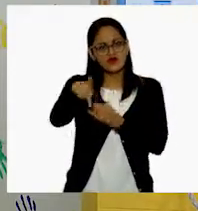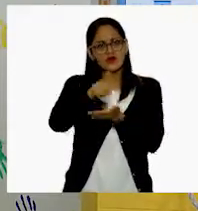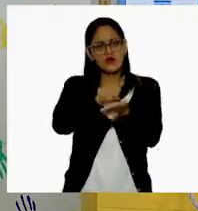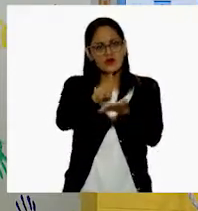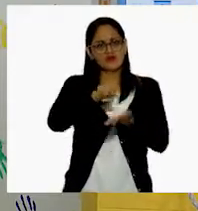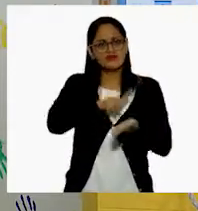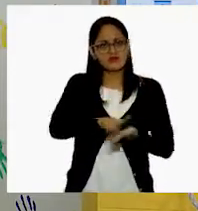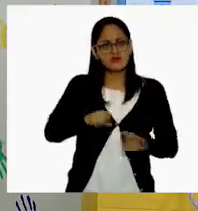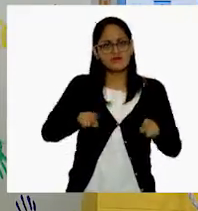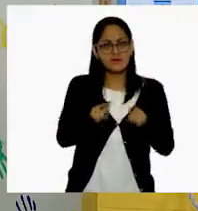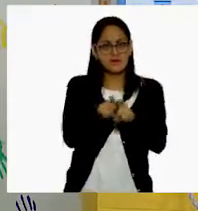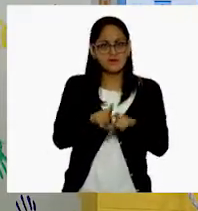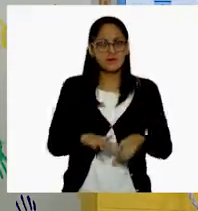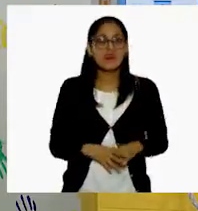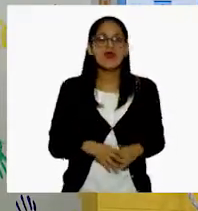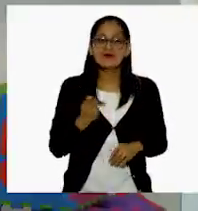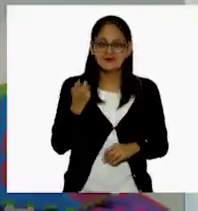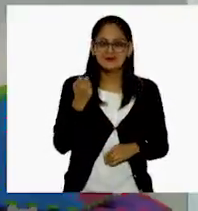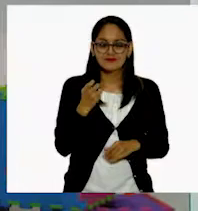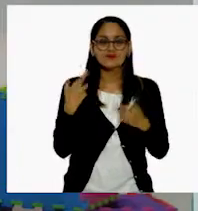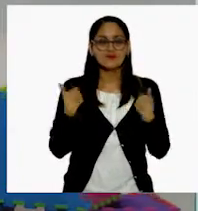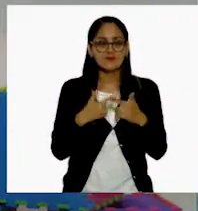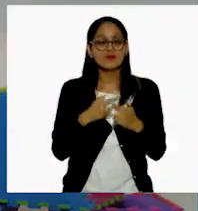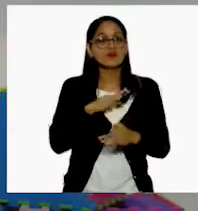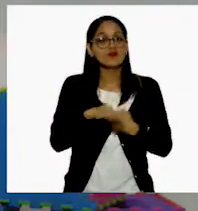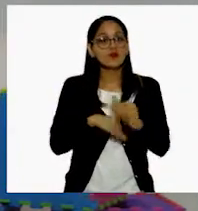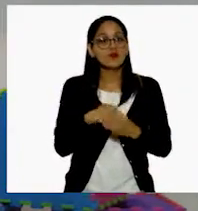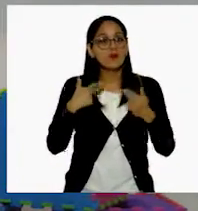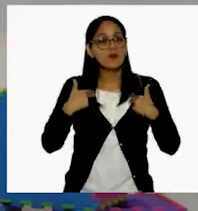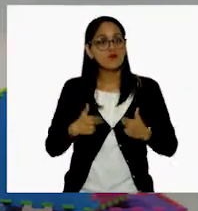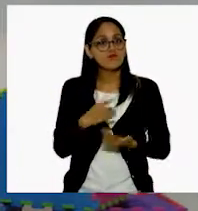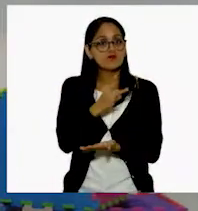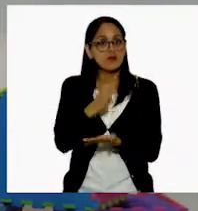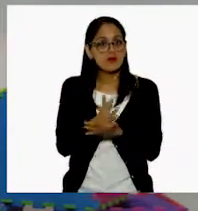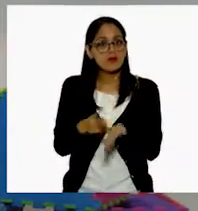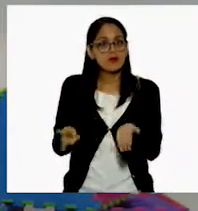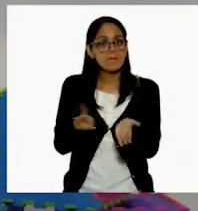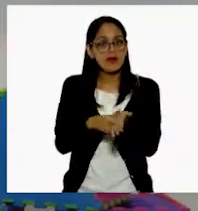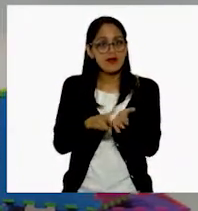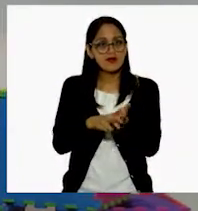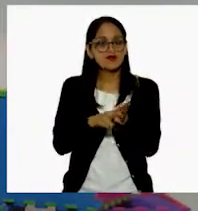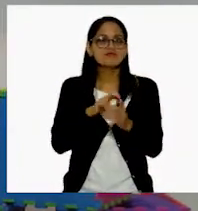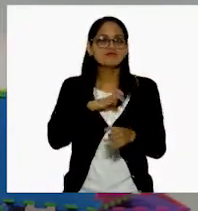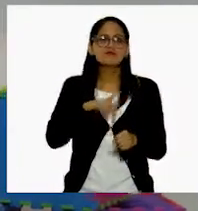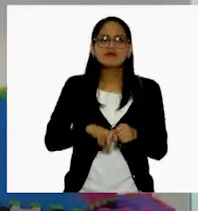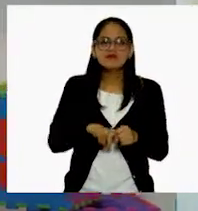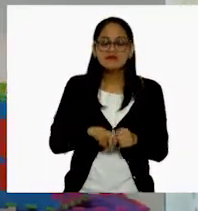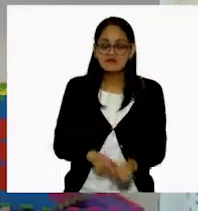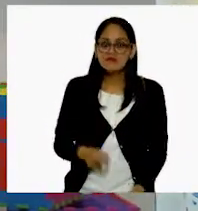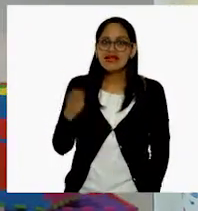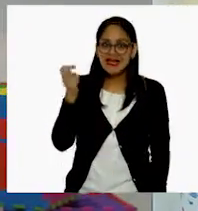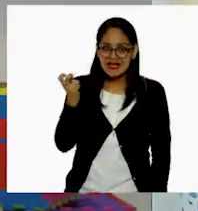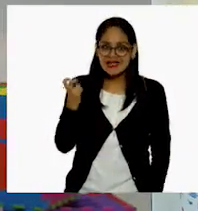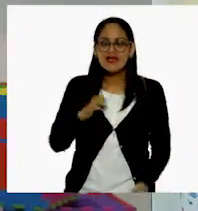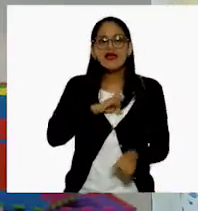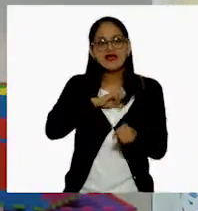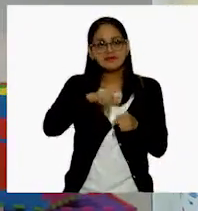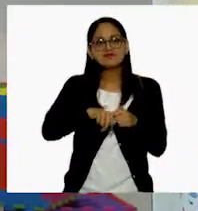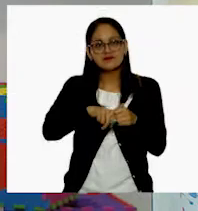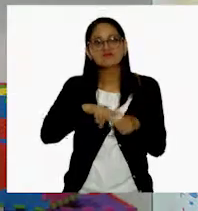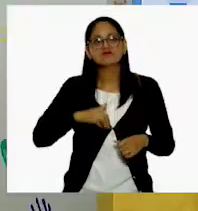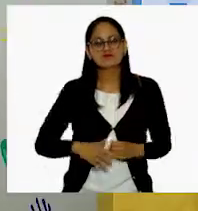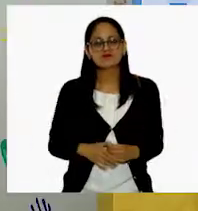derechos. Sí, así es, maestra. Somos seres únicos, valiosos y especiales. ¿Cómo dijiste? Sí, especiales,